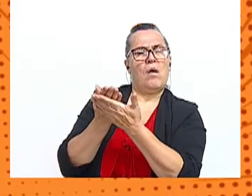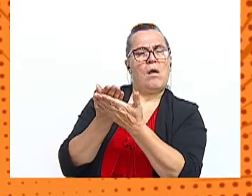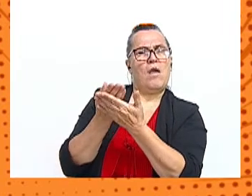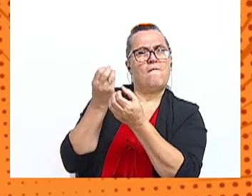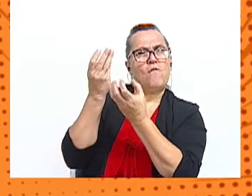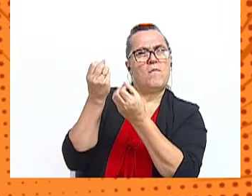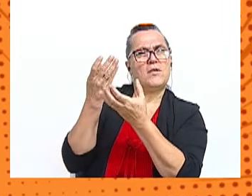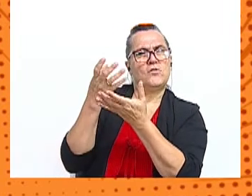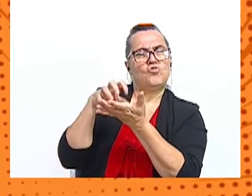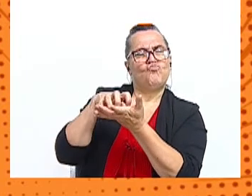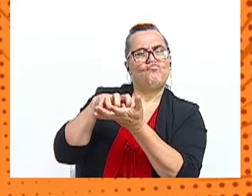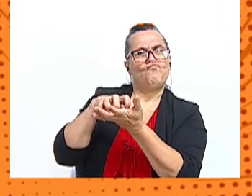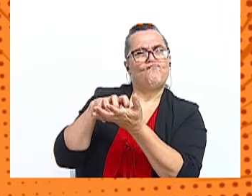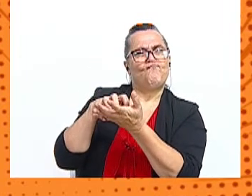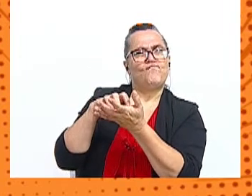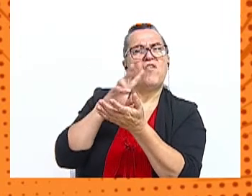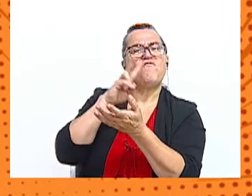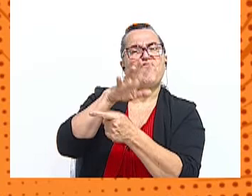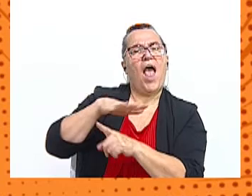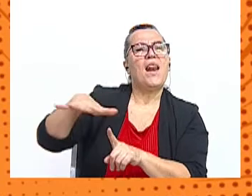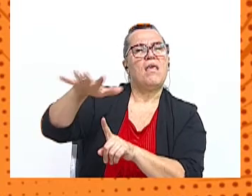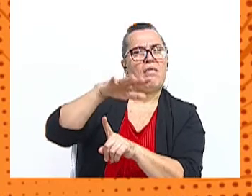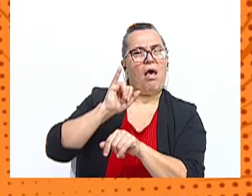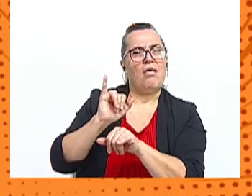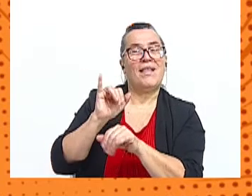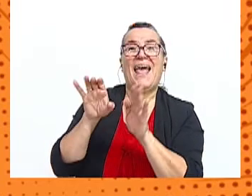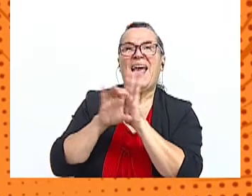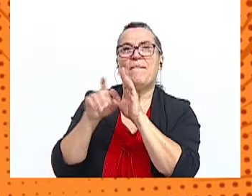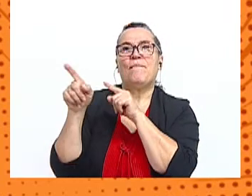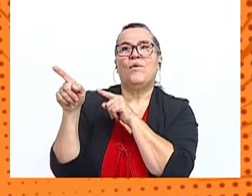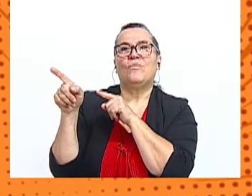cuestionar nuestra realidad. Veamos este ejemplo.